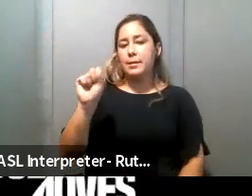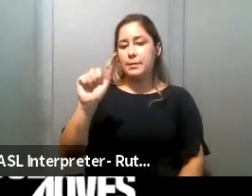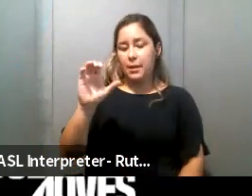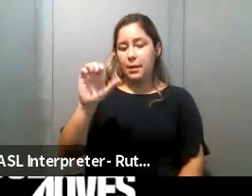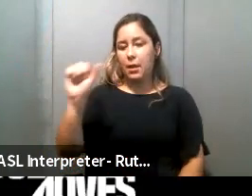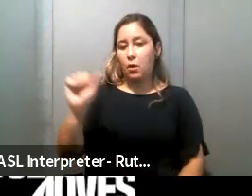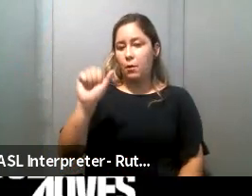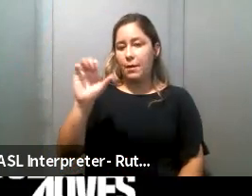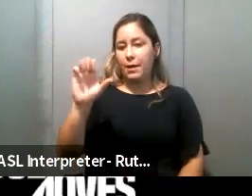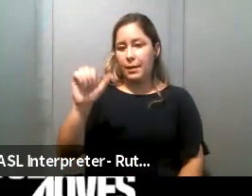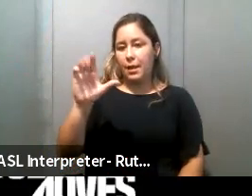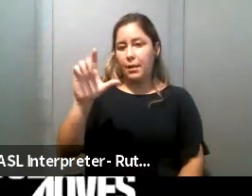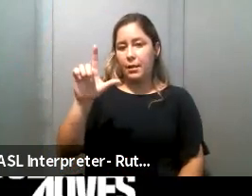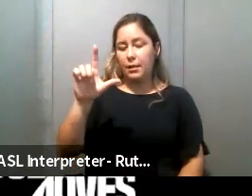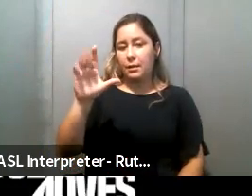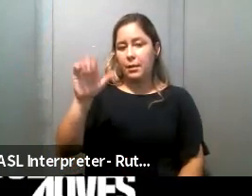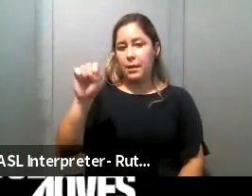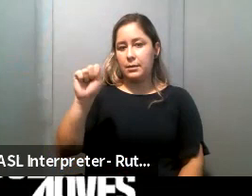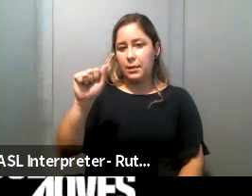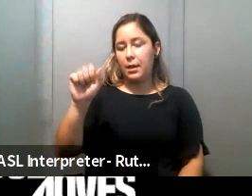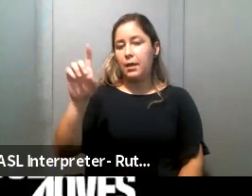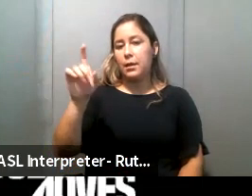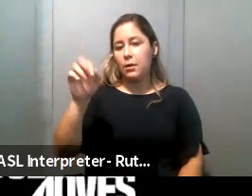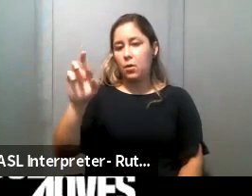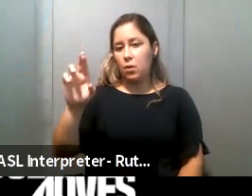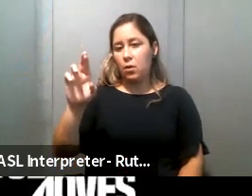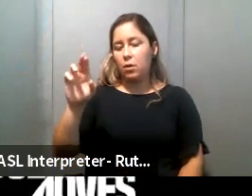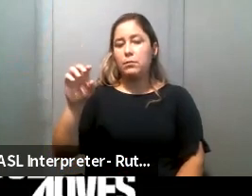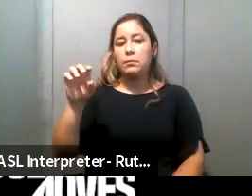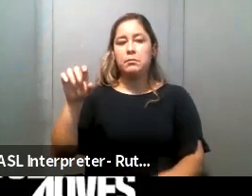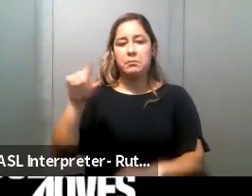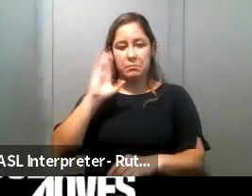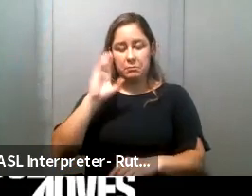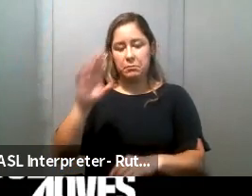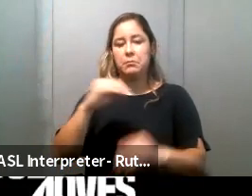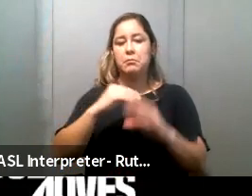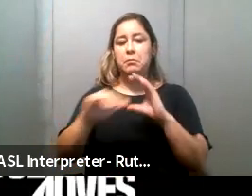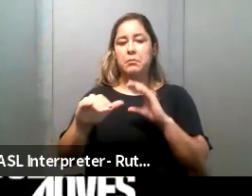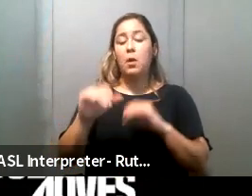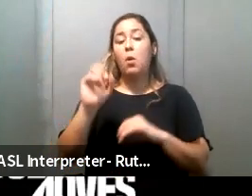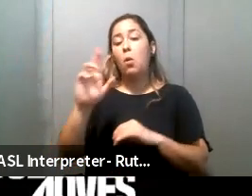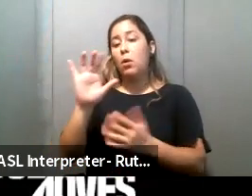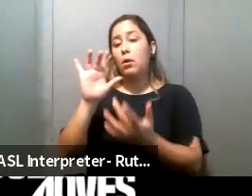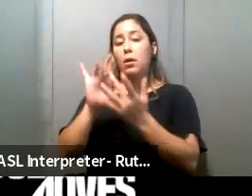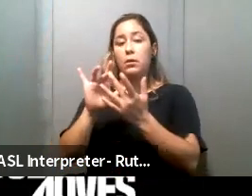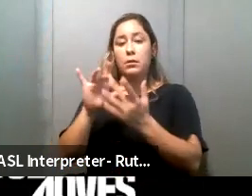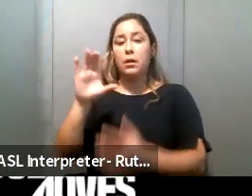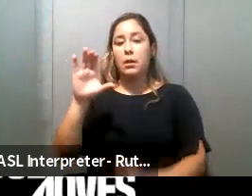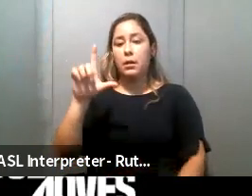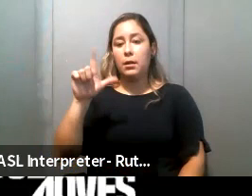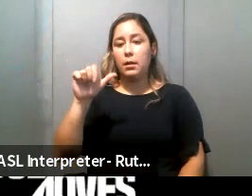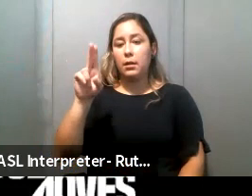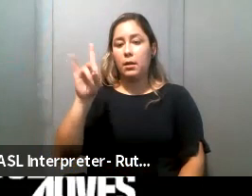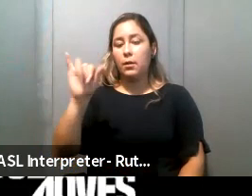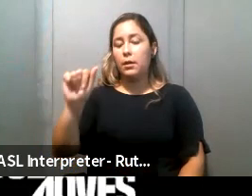ensac@calcasa.org. Para obtener ayuda dentro de este taller, también comuníquese con Claudia, la anfitriona del